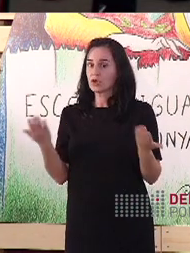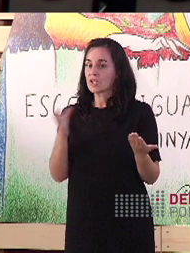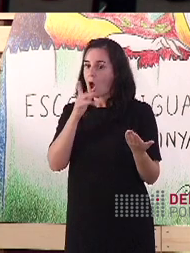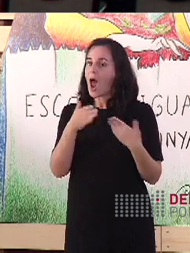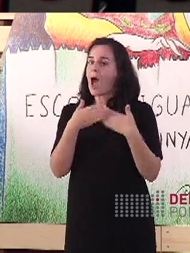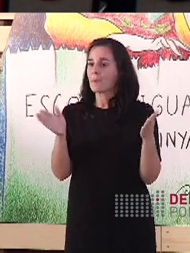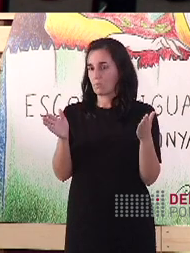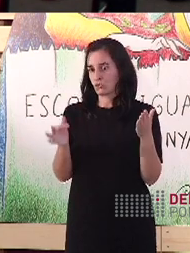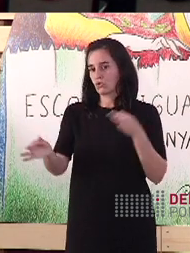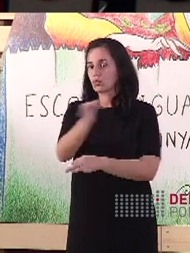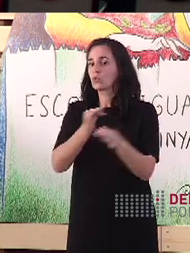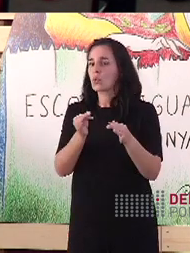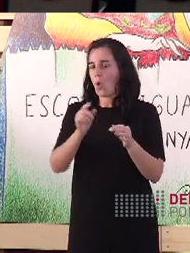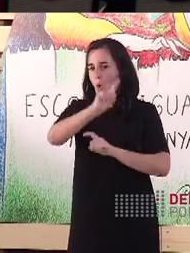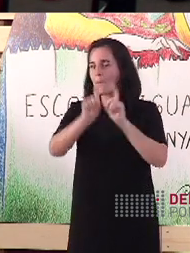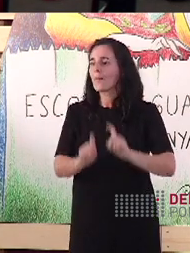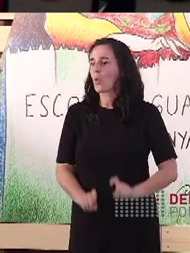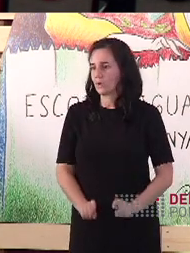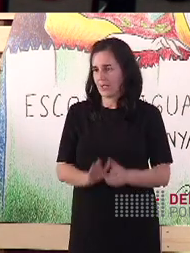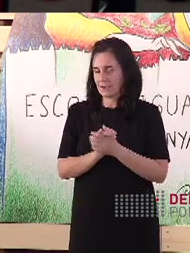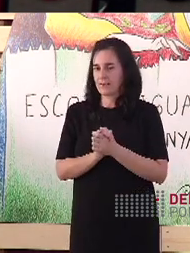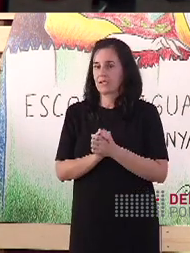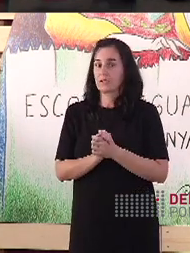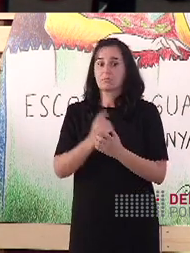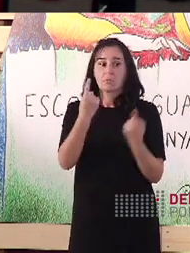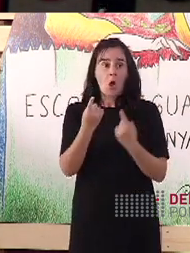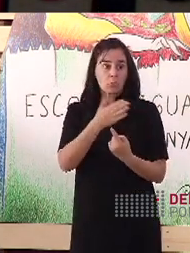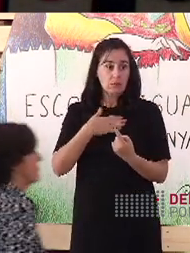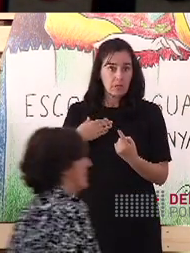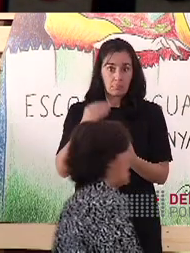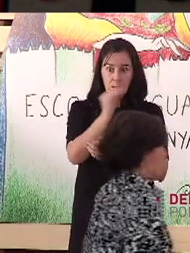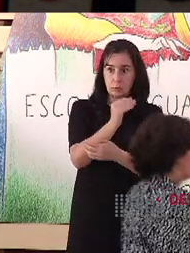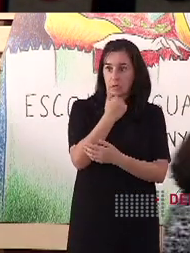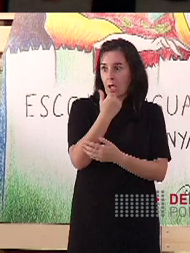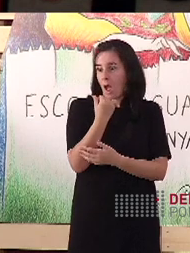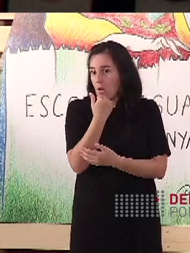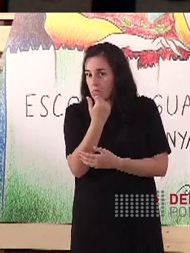Abrimos ahora turno de preguntas. ¿Quién queira hacer alguna chega?